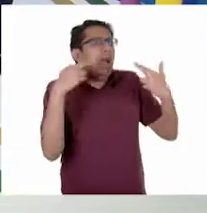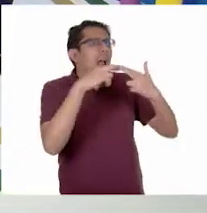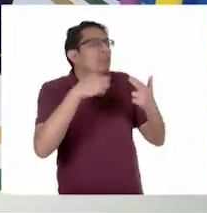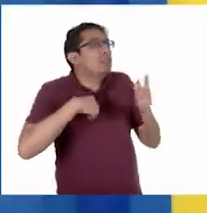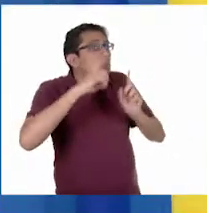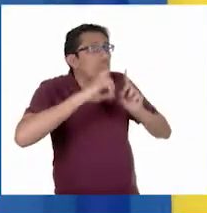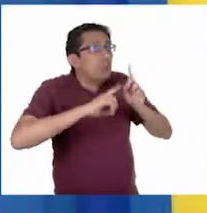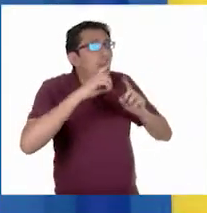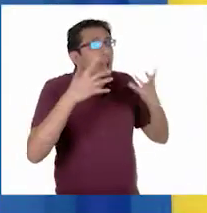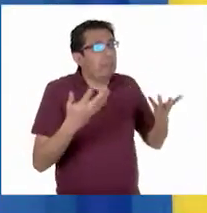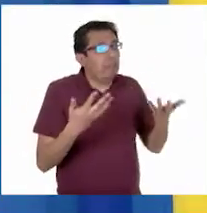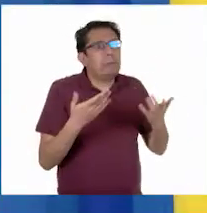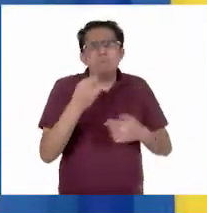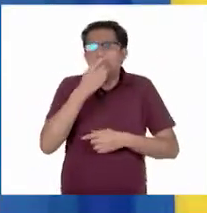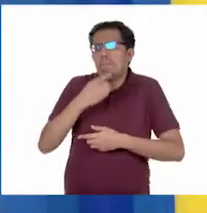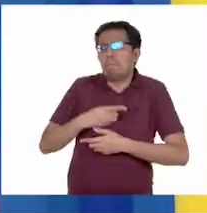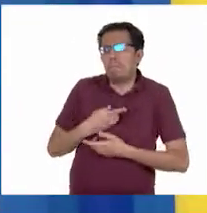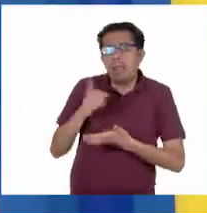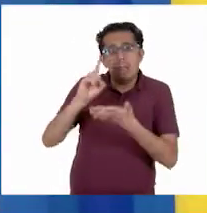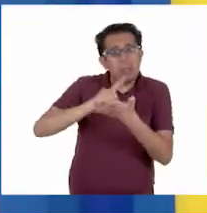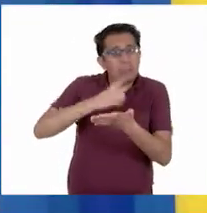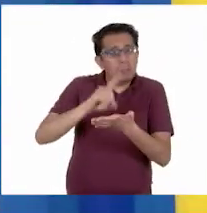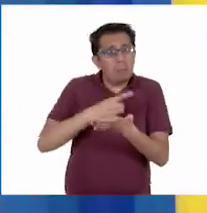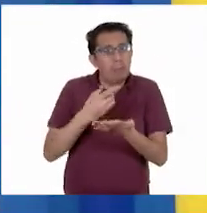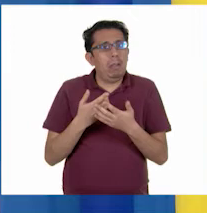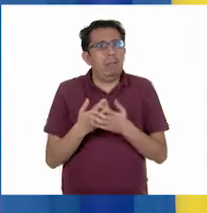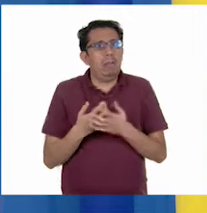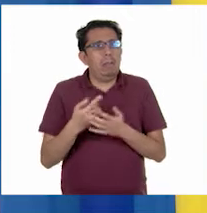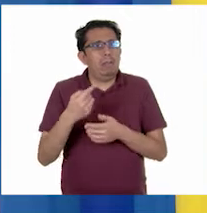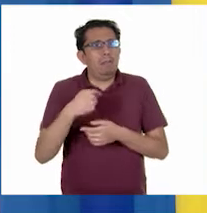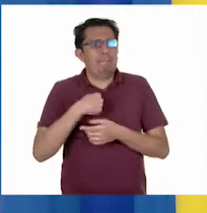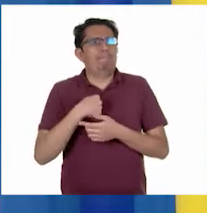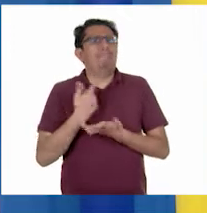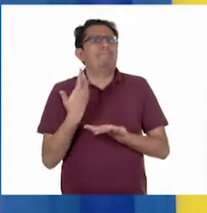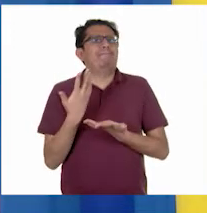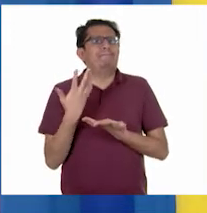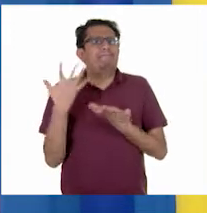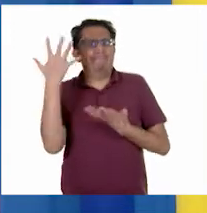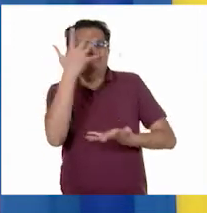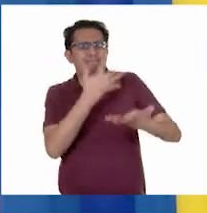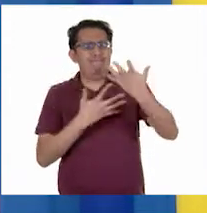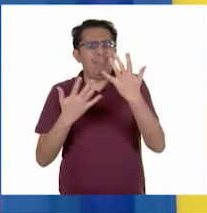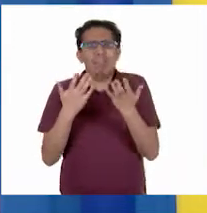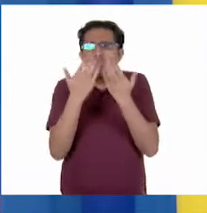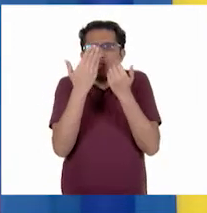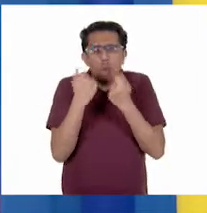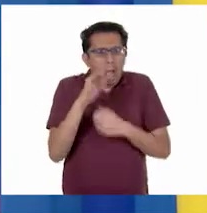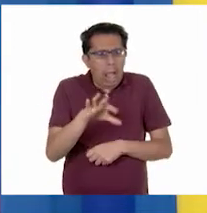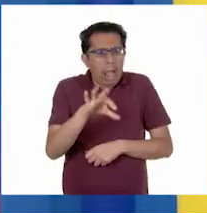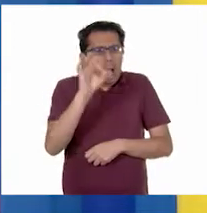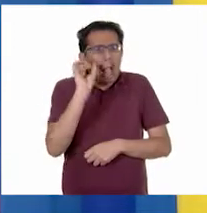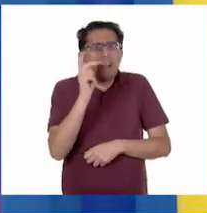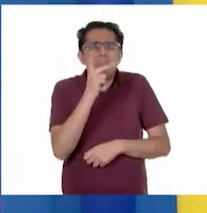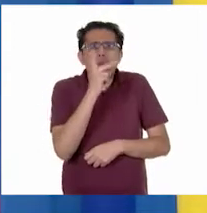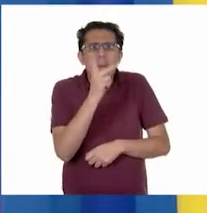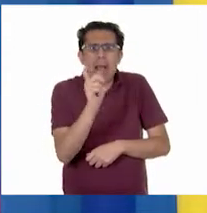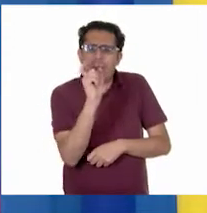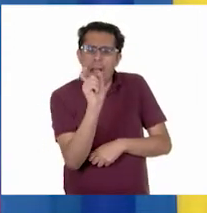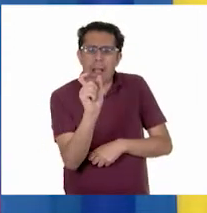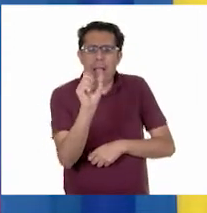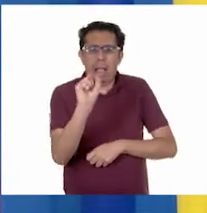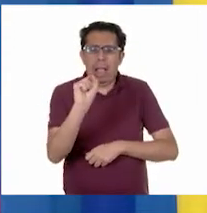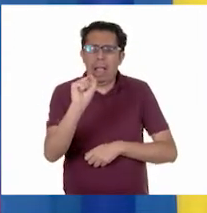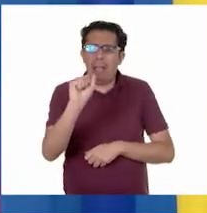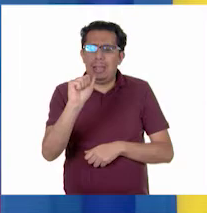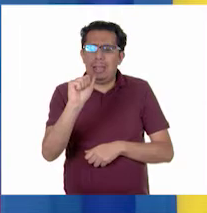Adelante. Pero sobre el diccionario, me desconcertó mucho no encontrar la palabra saus